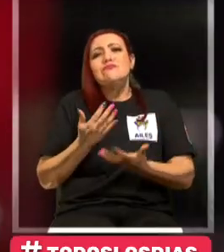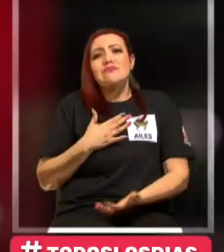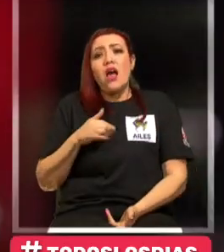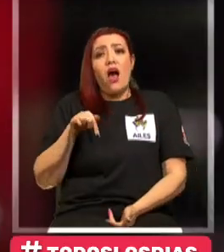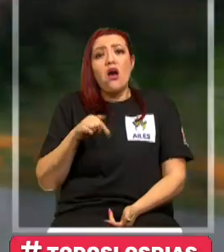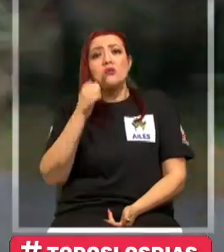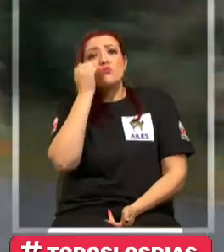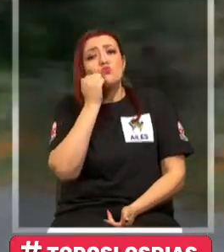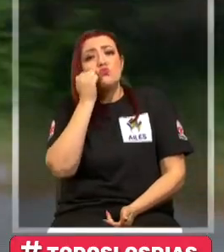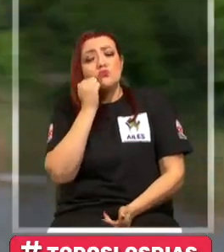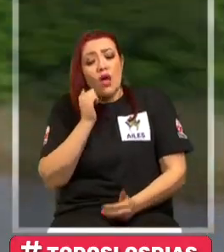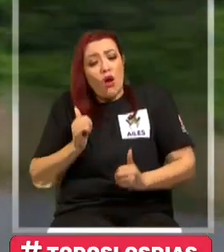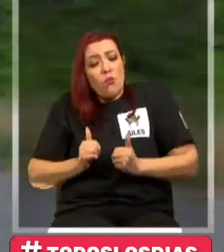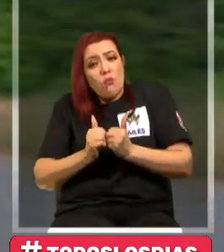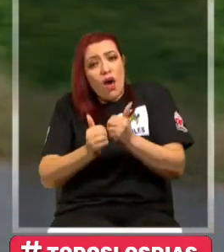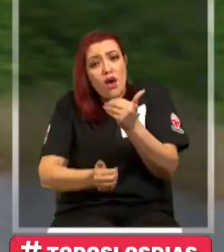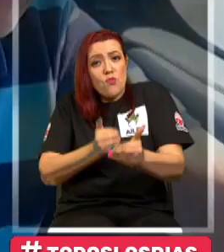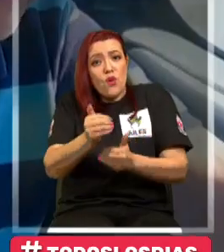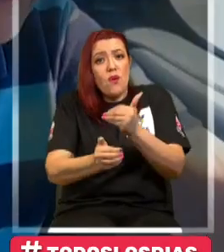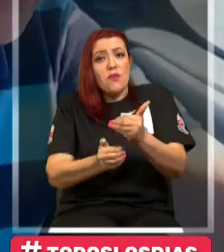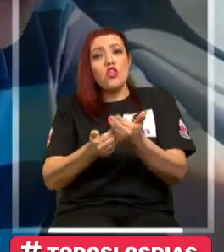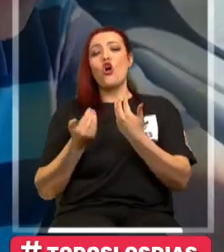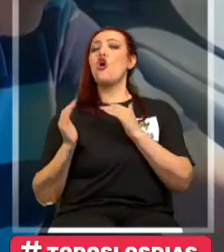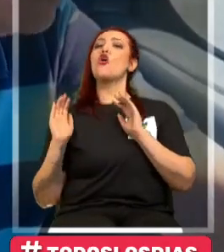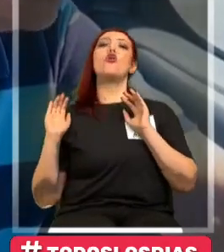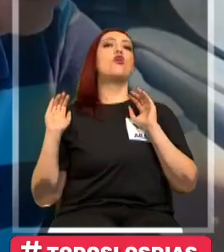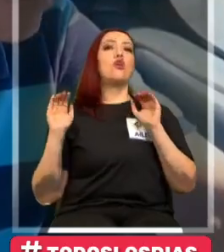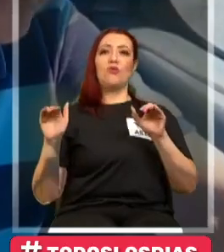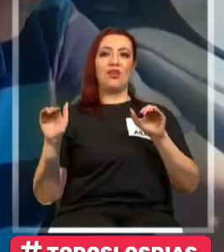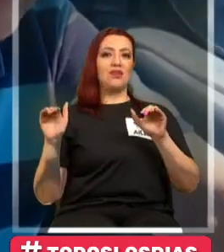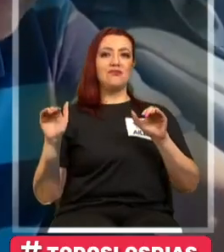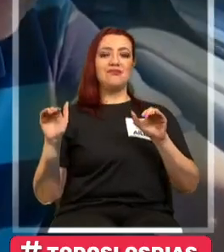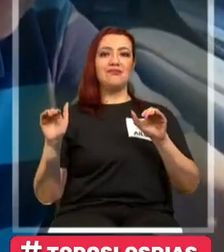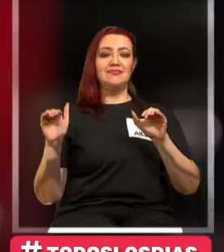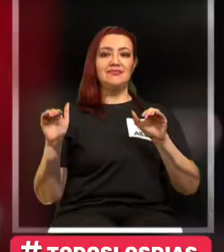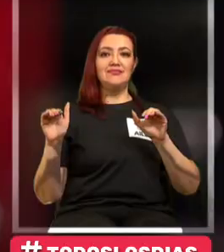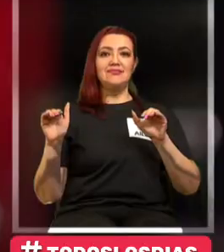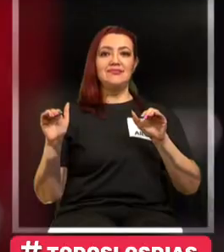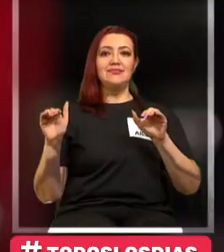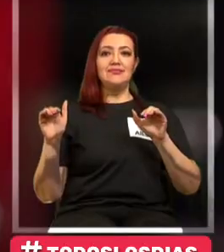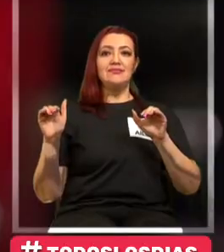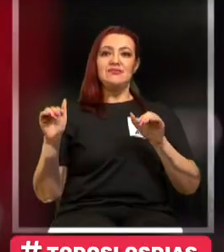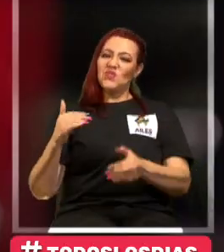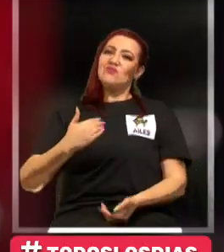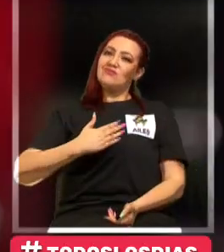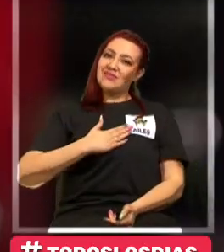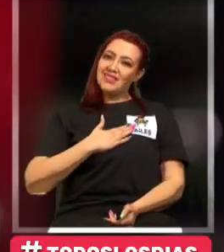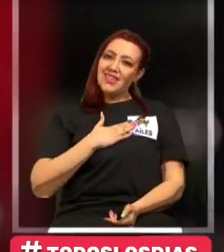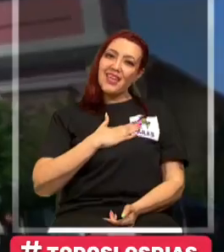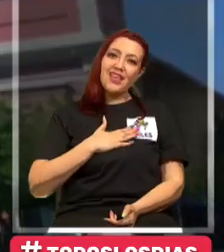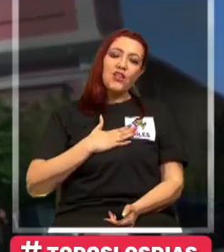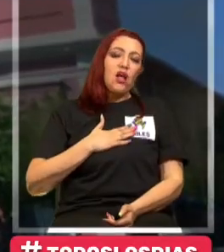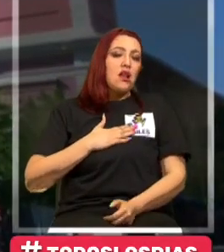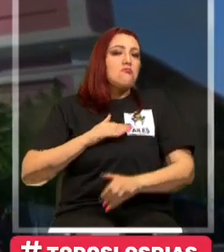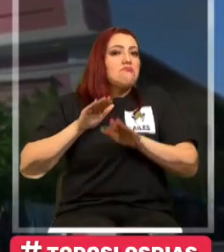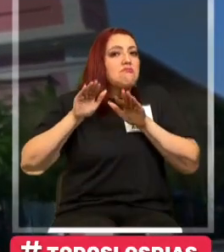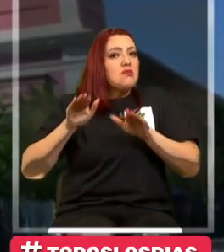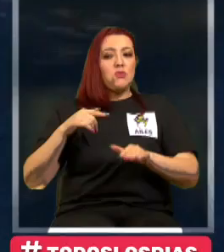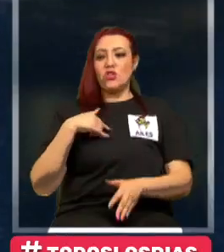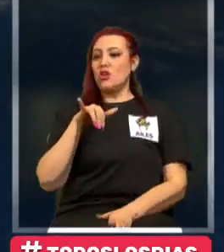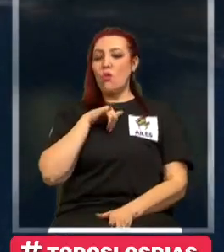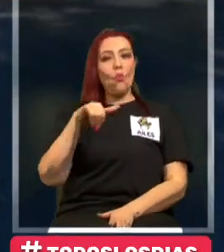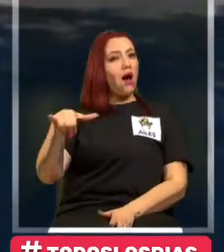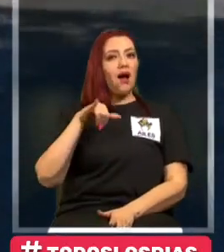este proceso. Me siento cómoda porque sé que él siente lo mismo que siento yo.